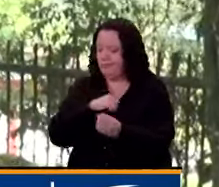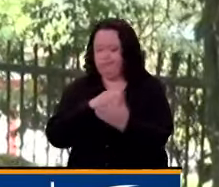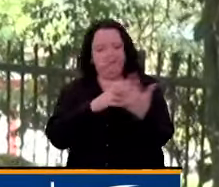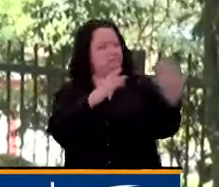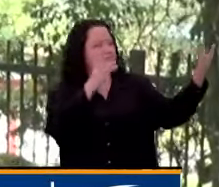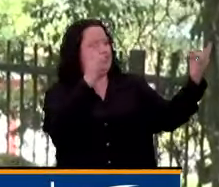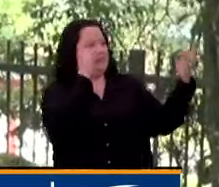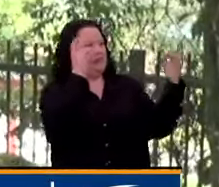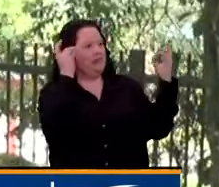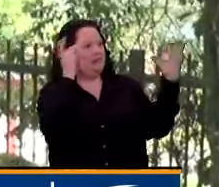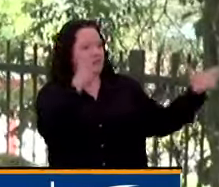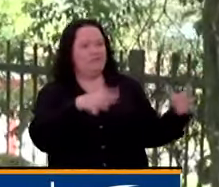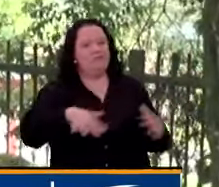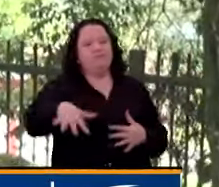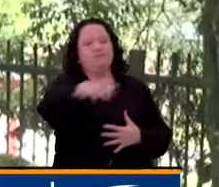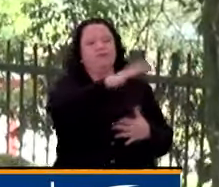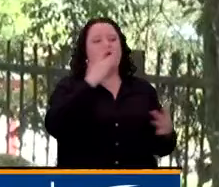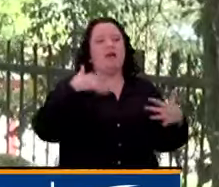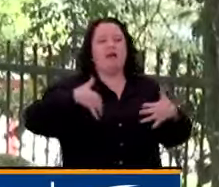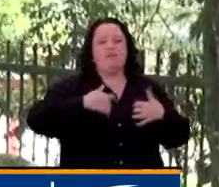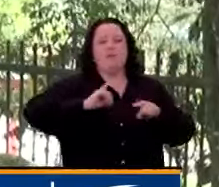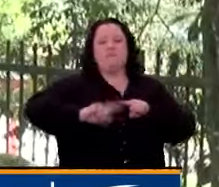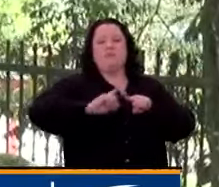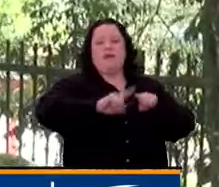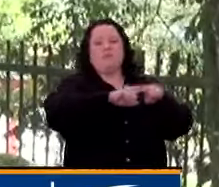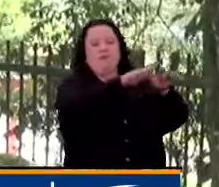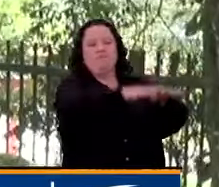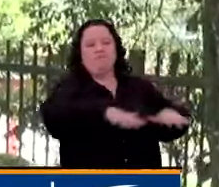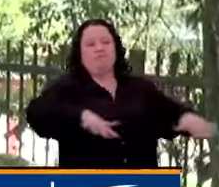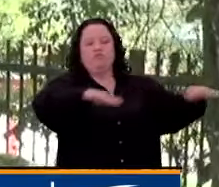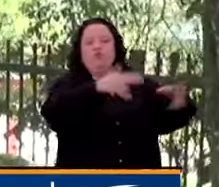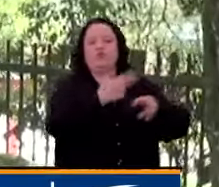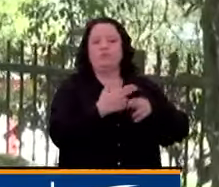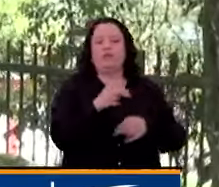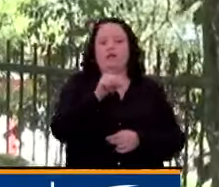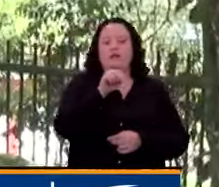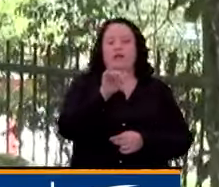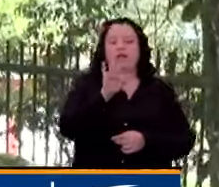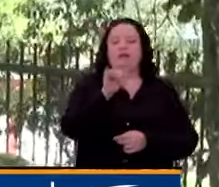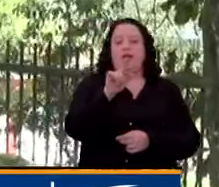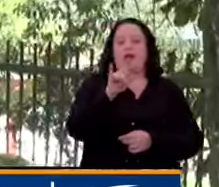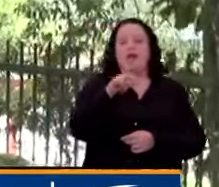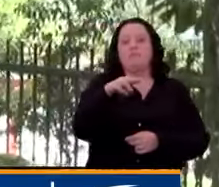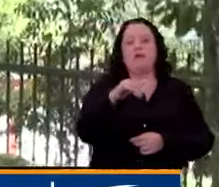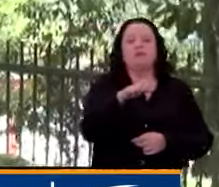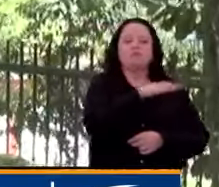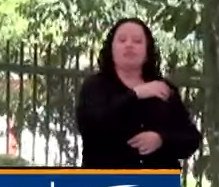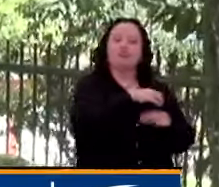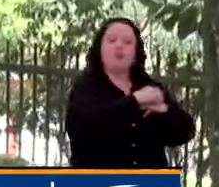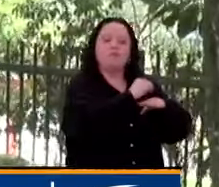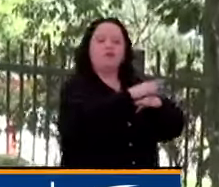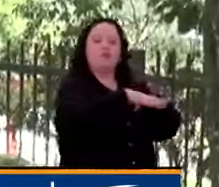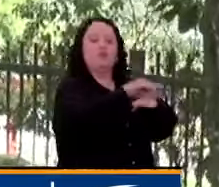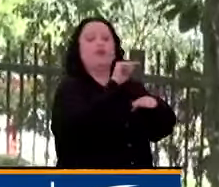está viviendo la fauna en esta zona de Natagaima, en todo el sur del Tolima. Aquí está esta historia, como usted lo decía, y